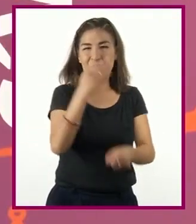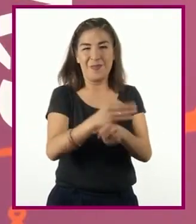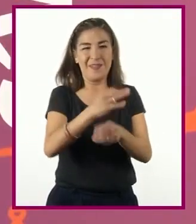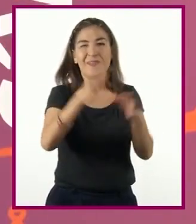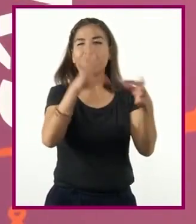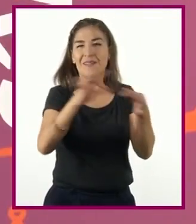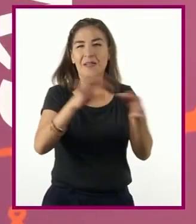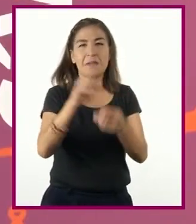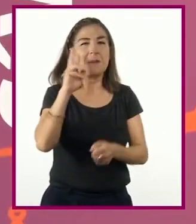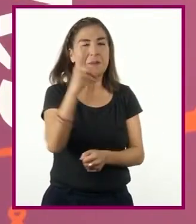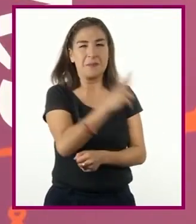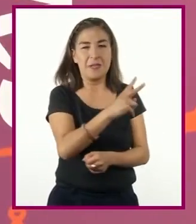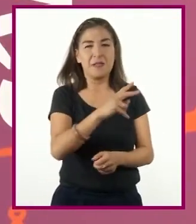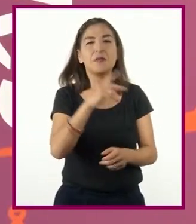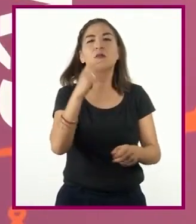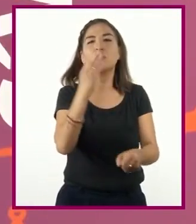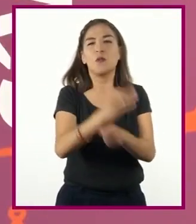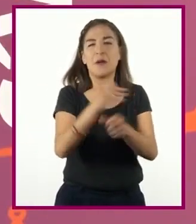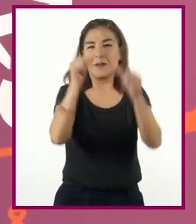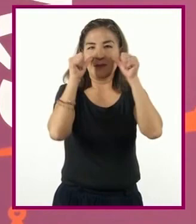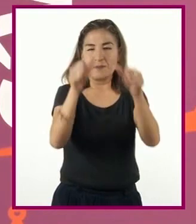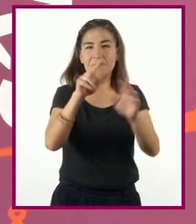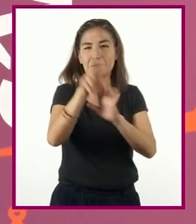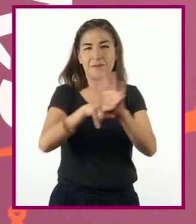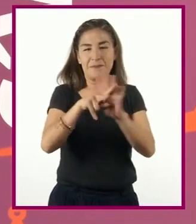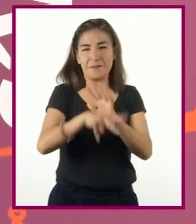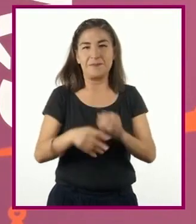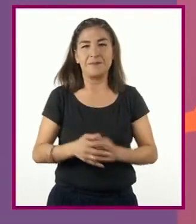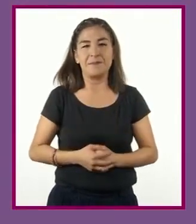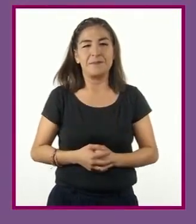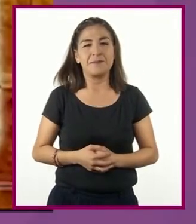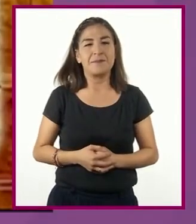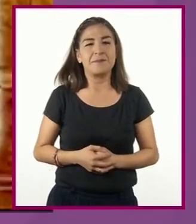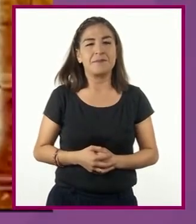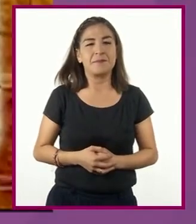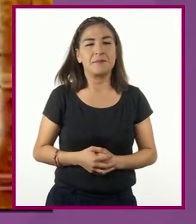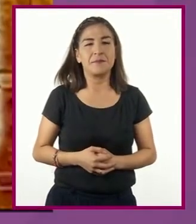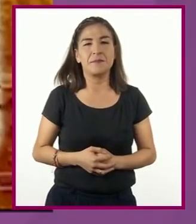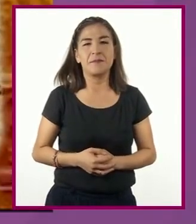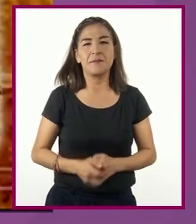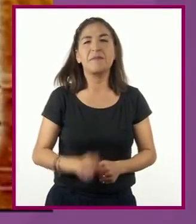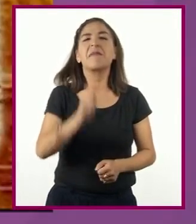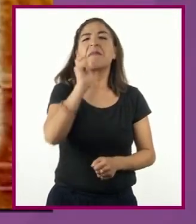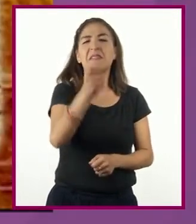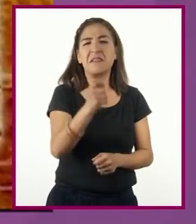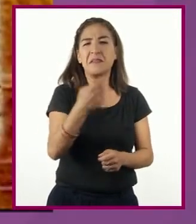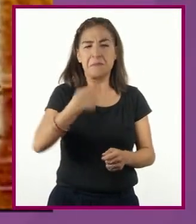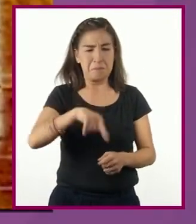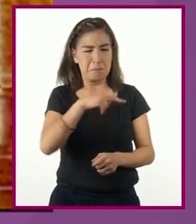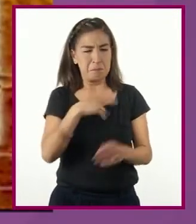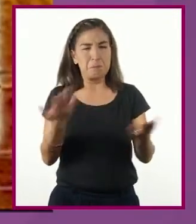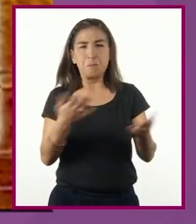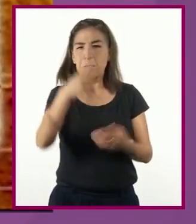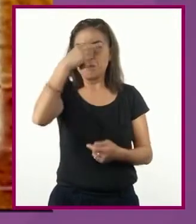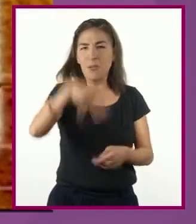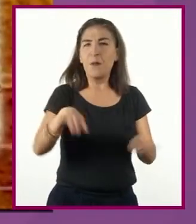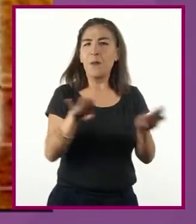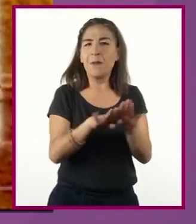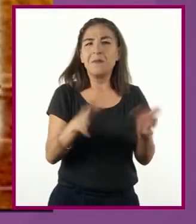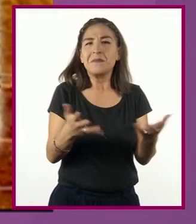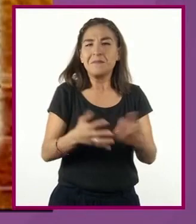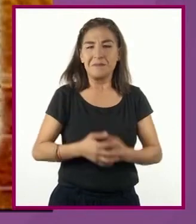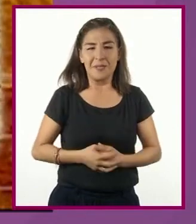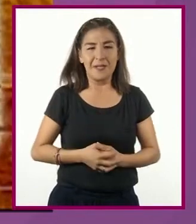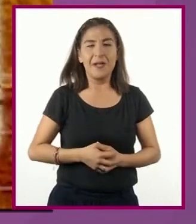idea, vean y escuchen con atención el siguiente video. ¿Qué nos hace ser mexicanos?